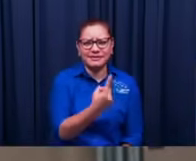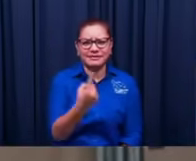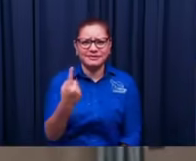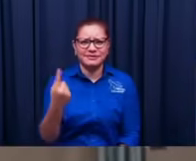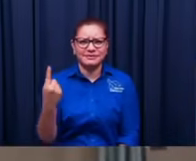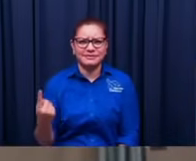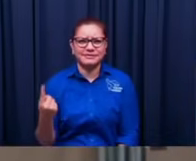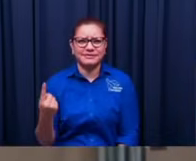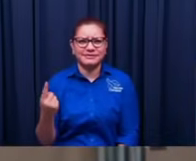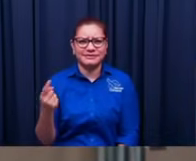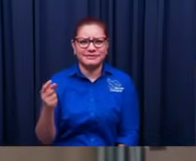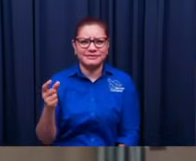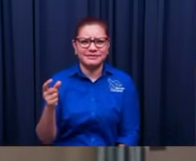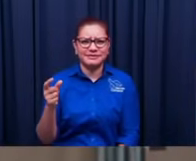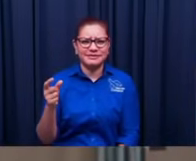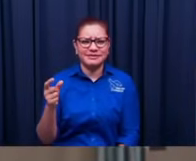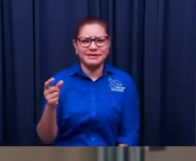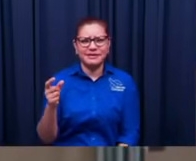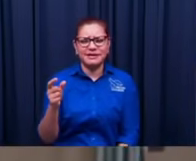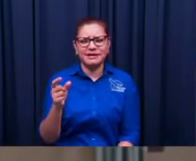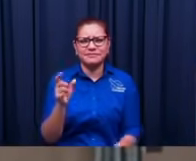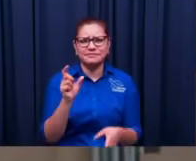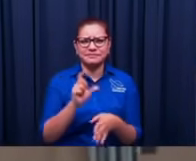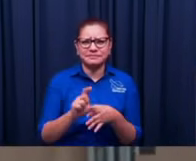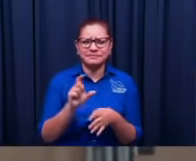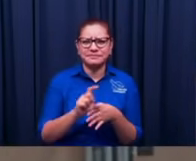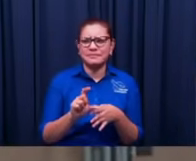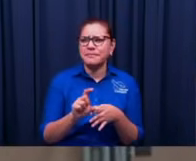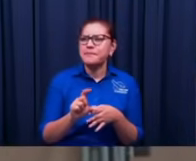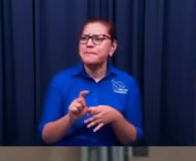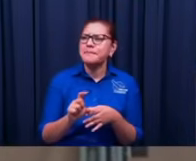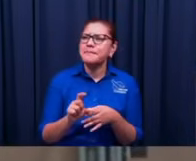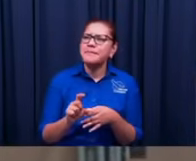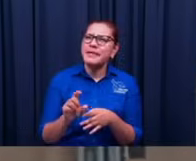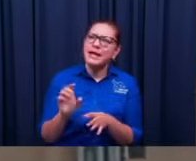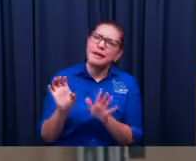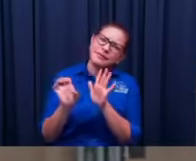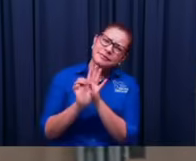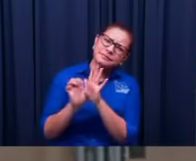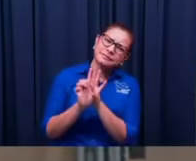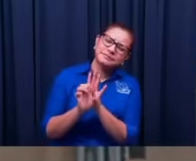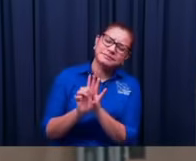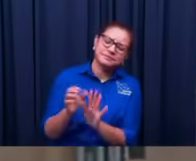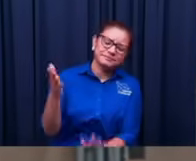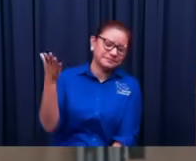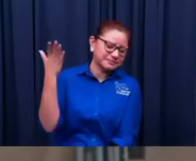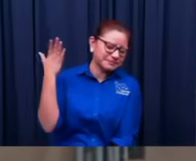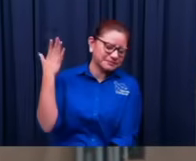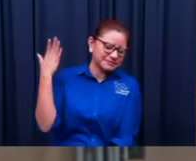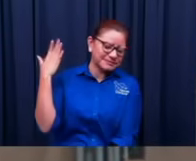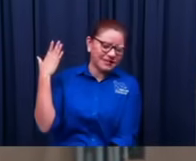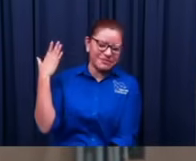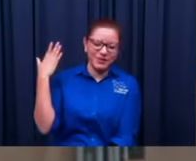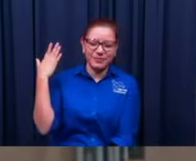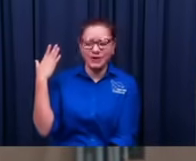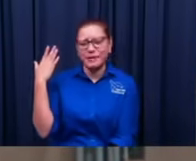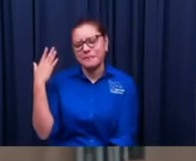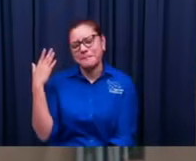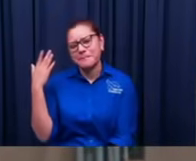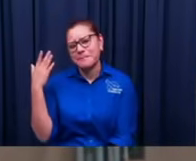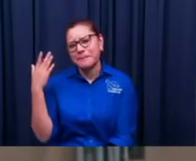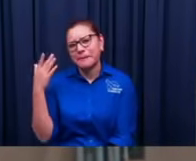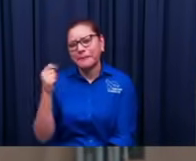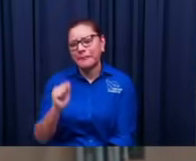el apóstol Pablo en muchas oportunidades les hizo ver a la gente que no estaban listos